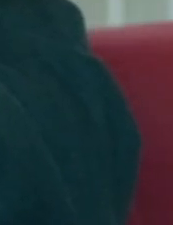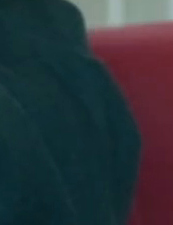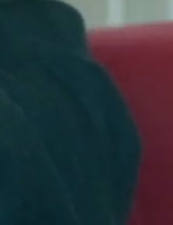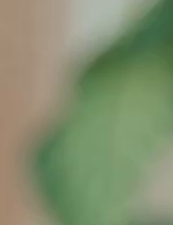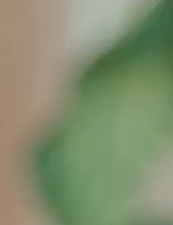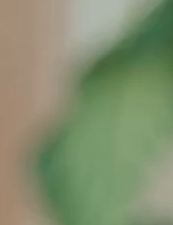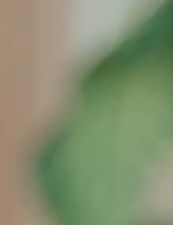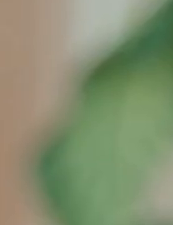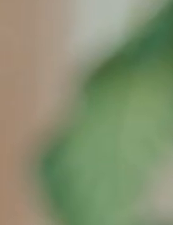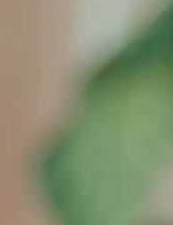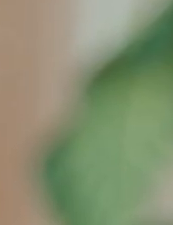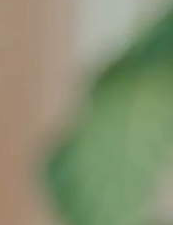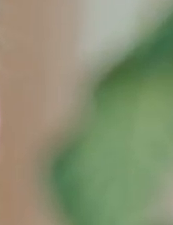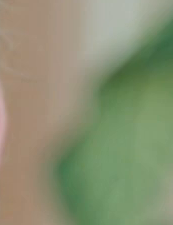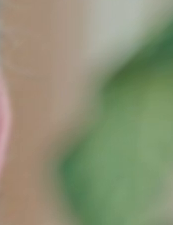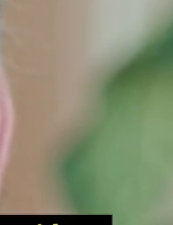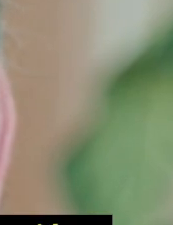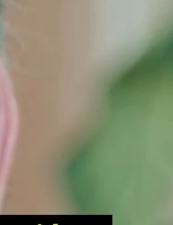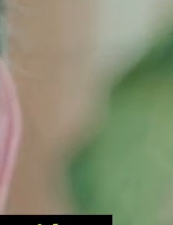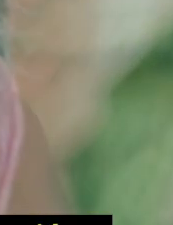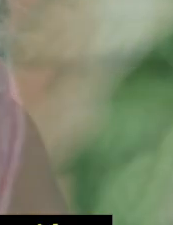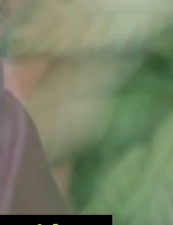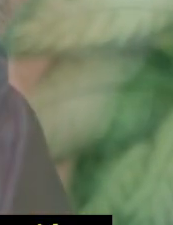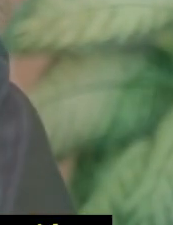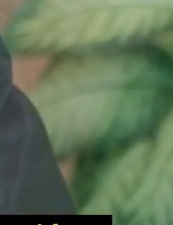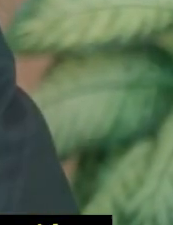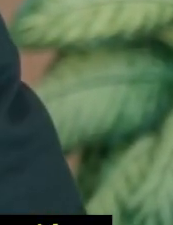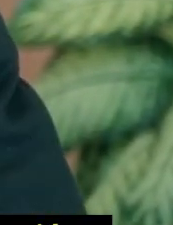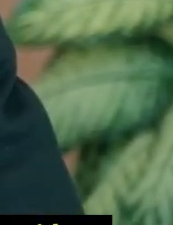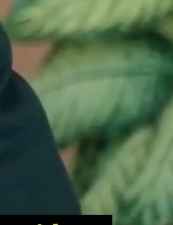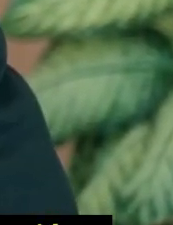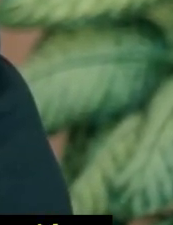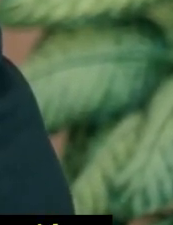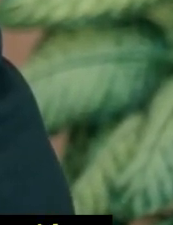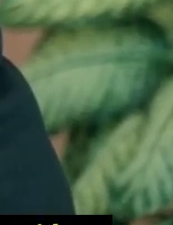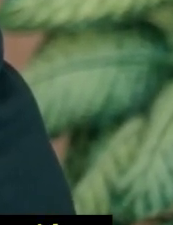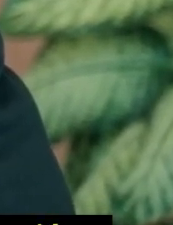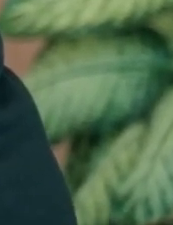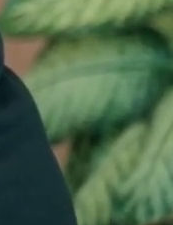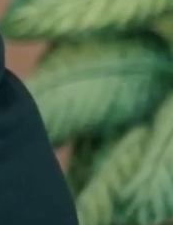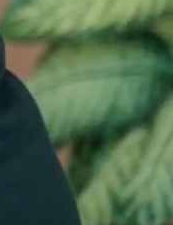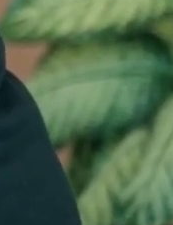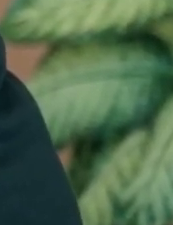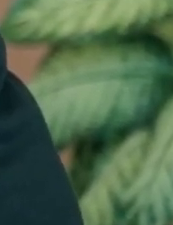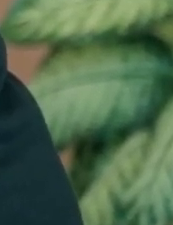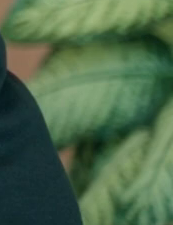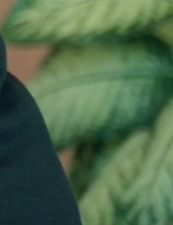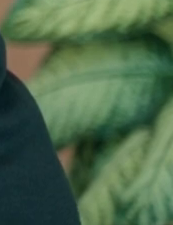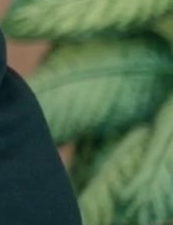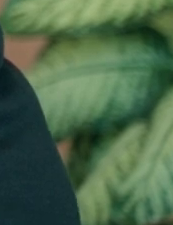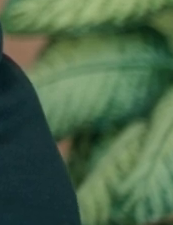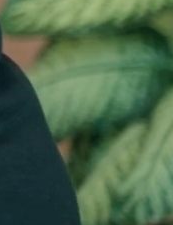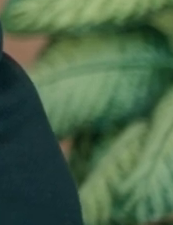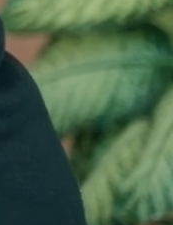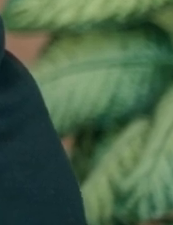democrática, representativa de los intereses, fijar perfectamente cuáles son los fines y objetivos de la organización, qué es lo que se pretende